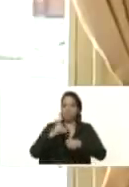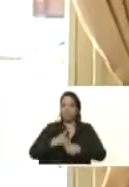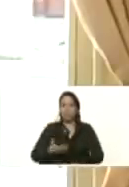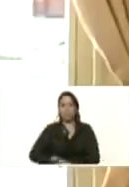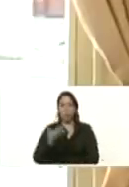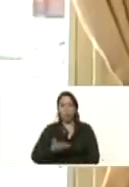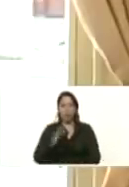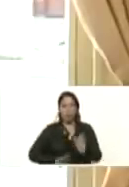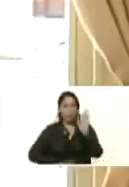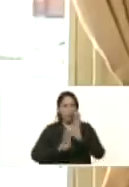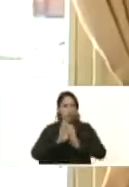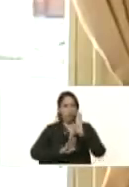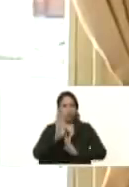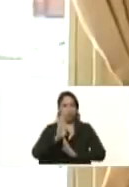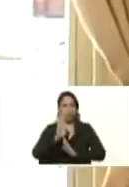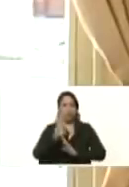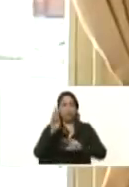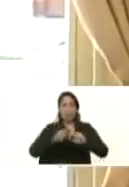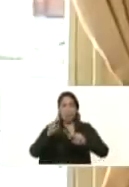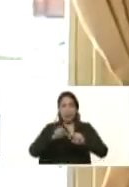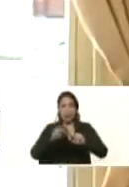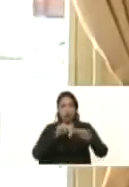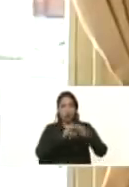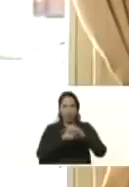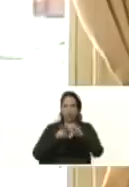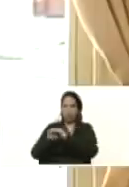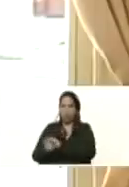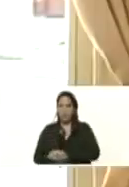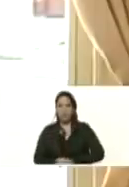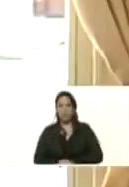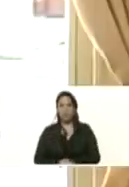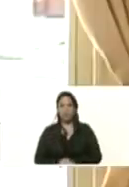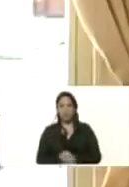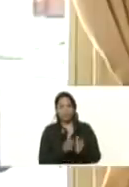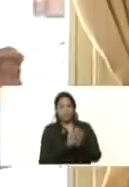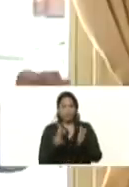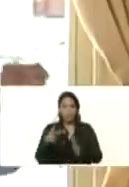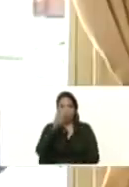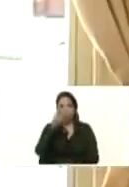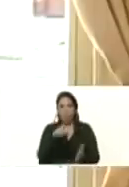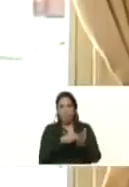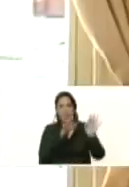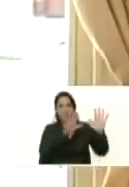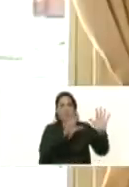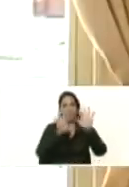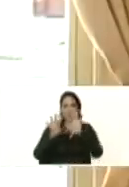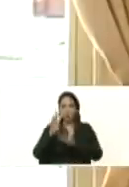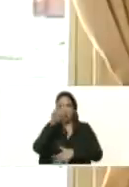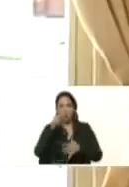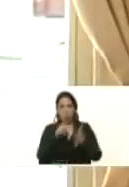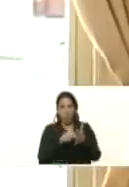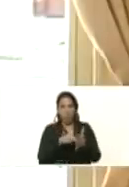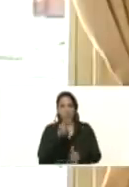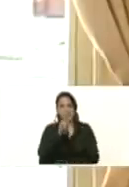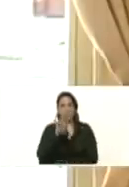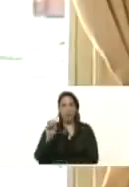crecimiento de la matrícula escolar de este periodo 2019 2000